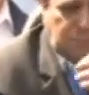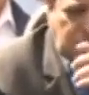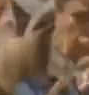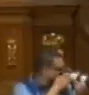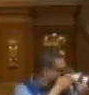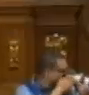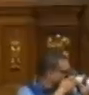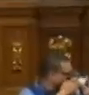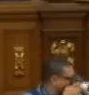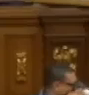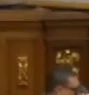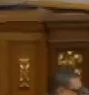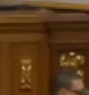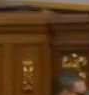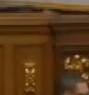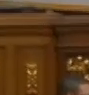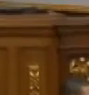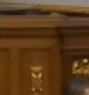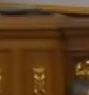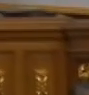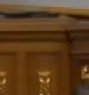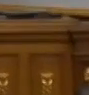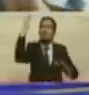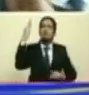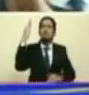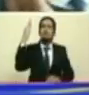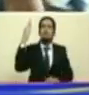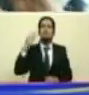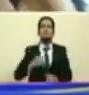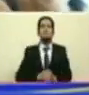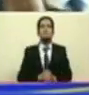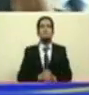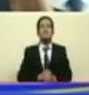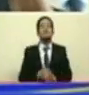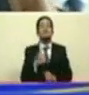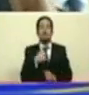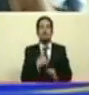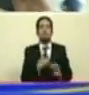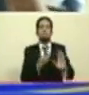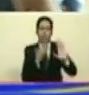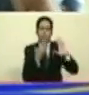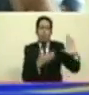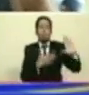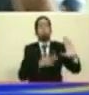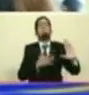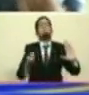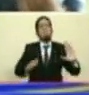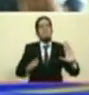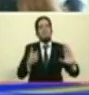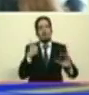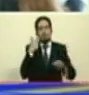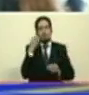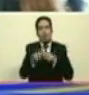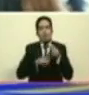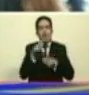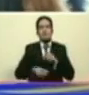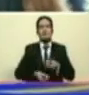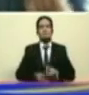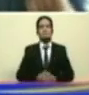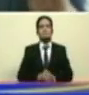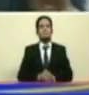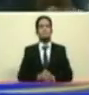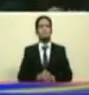narcotirano, repudiado por su propia población. Es hora de escoger para todos, en Venezuela, los militares y el pueblo, y afuera la